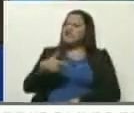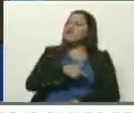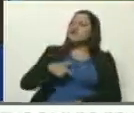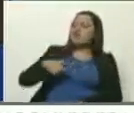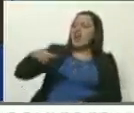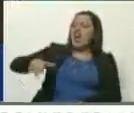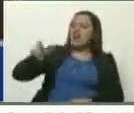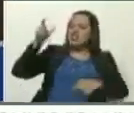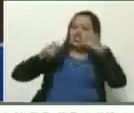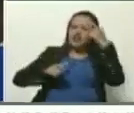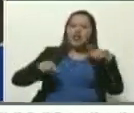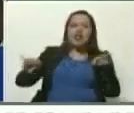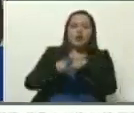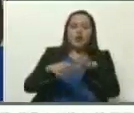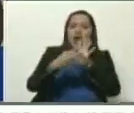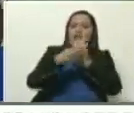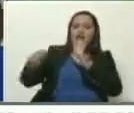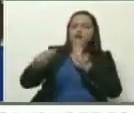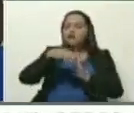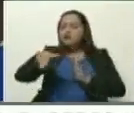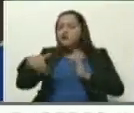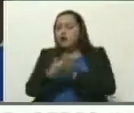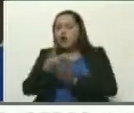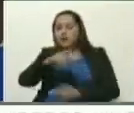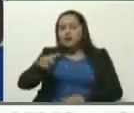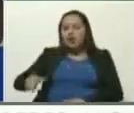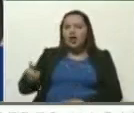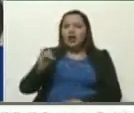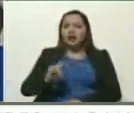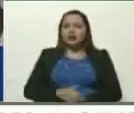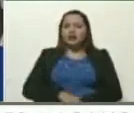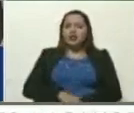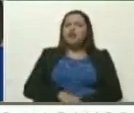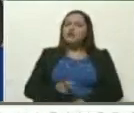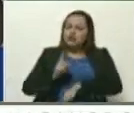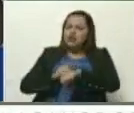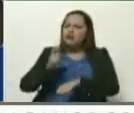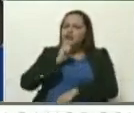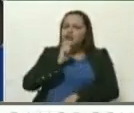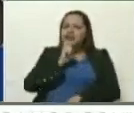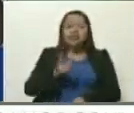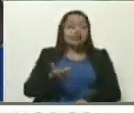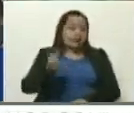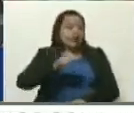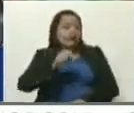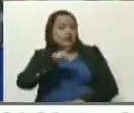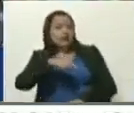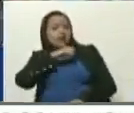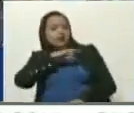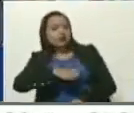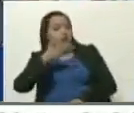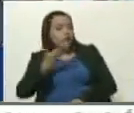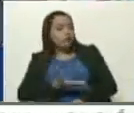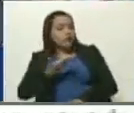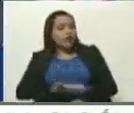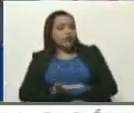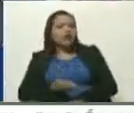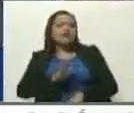un ejemplo para todos los que estábamos en ese momento pasando, a lo mejor por una situación difícil. Además para la historia, hermano,